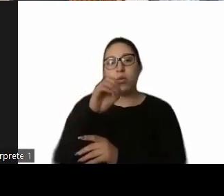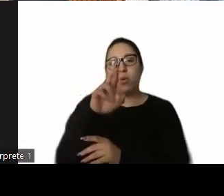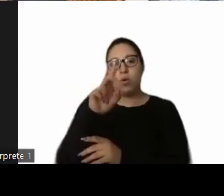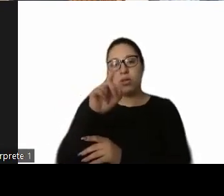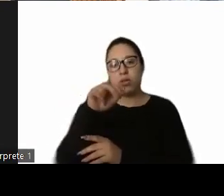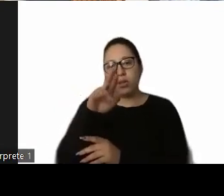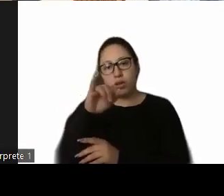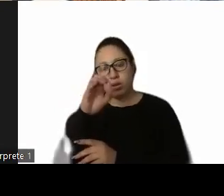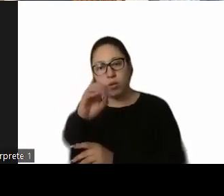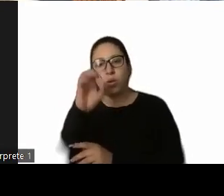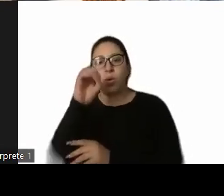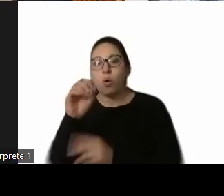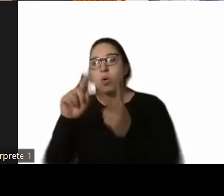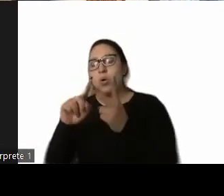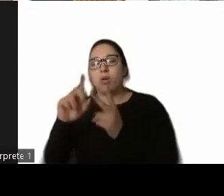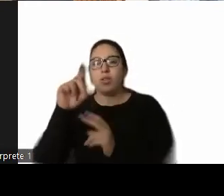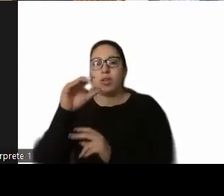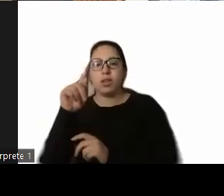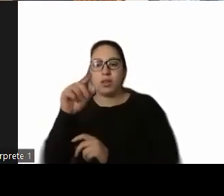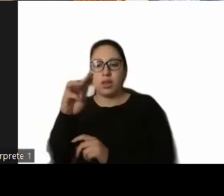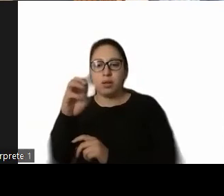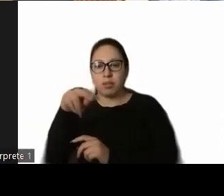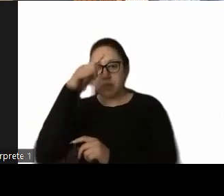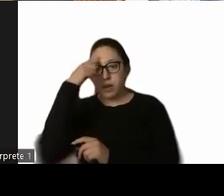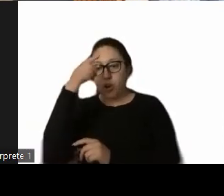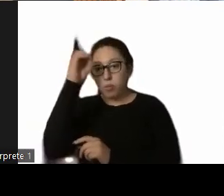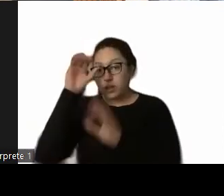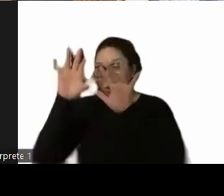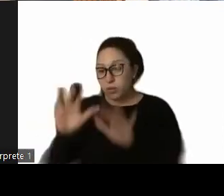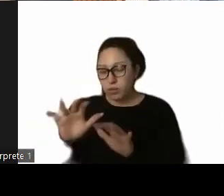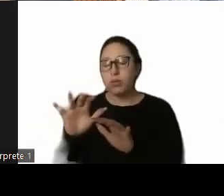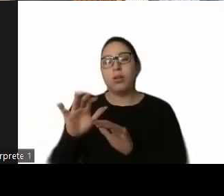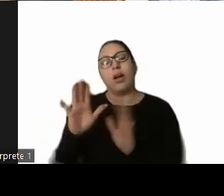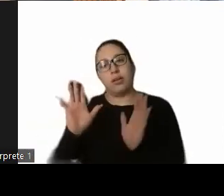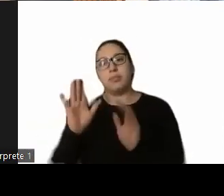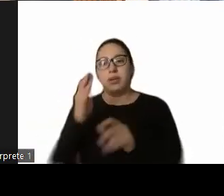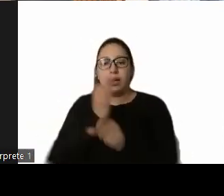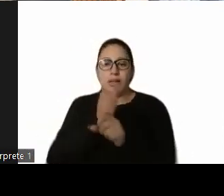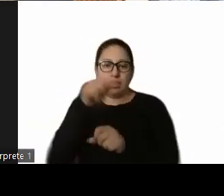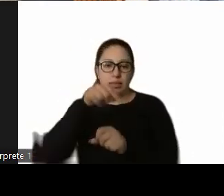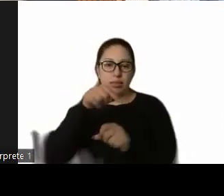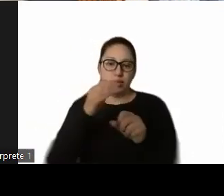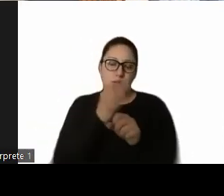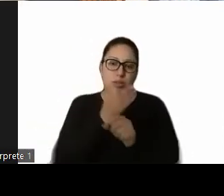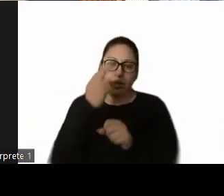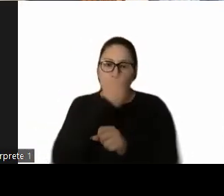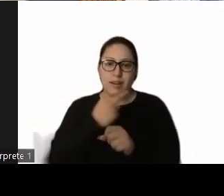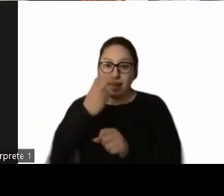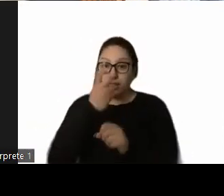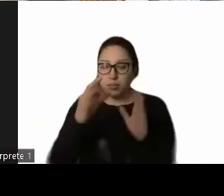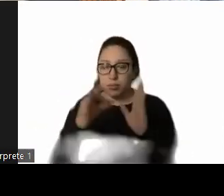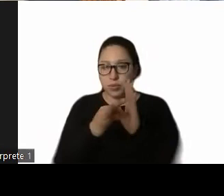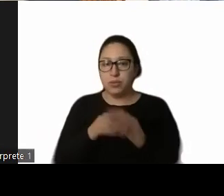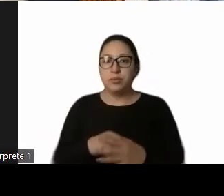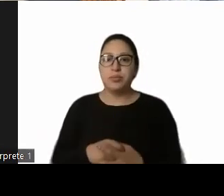comisiones tienen derecho a emitir un dictamen de opinión. En este caso, pues es el dictamen y tiene que seguir la misma forma que cualquier otro dictamen. Y